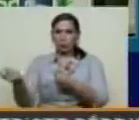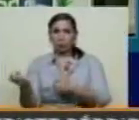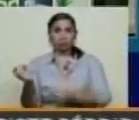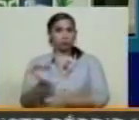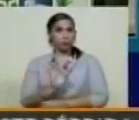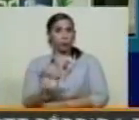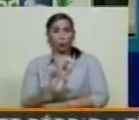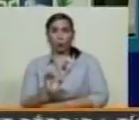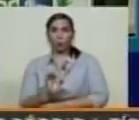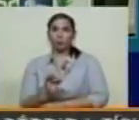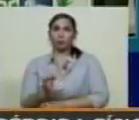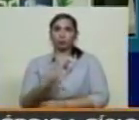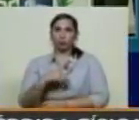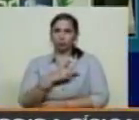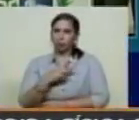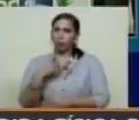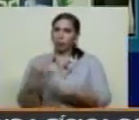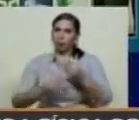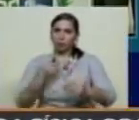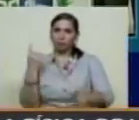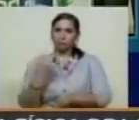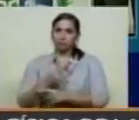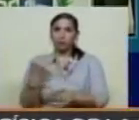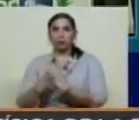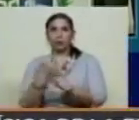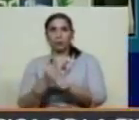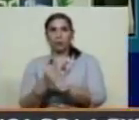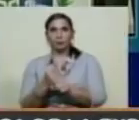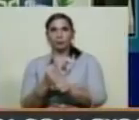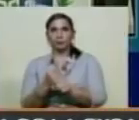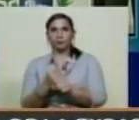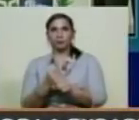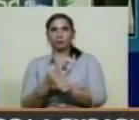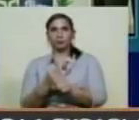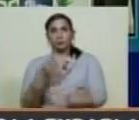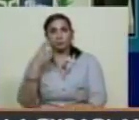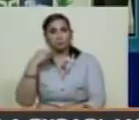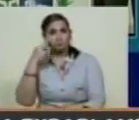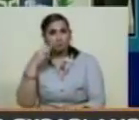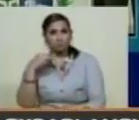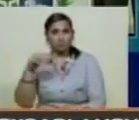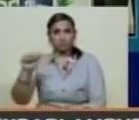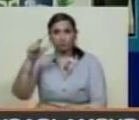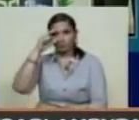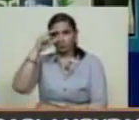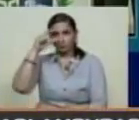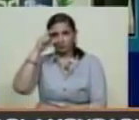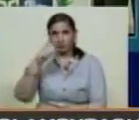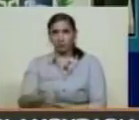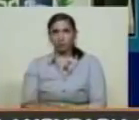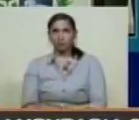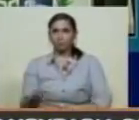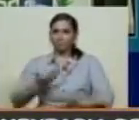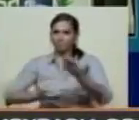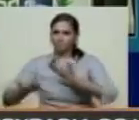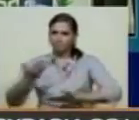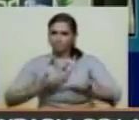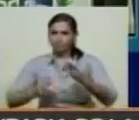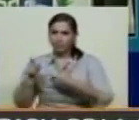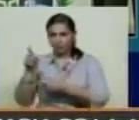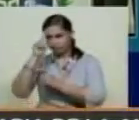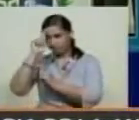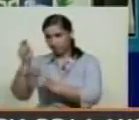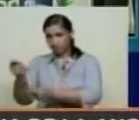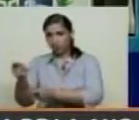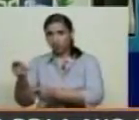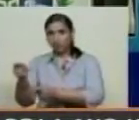Aquí está el vicepresidente del área social, Aristóbulo Isturiz, que es a quien le corresponde esta gran articulación. Está el ministro